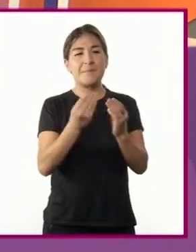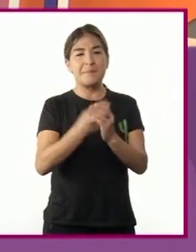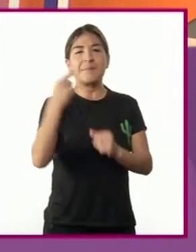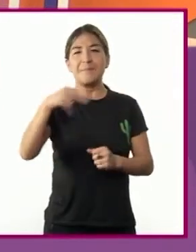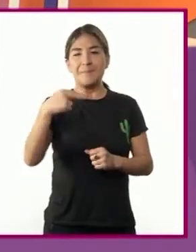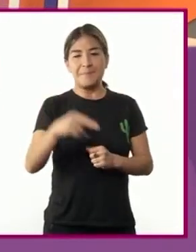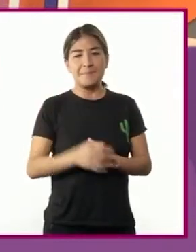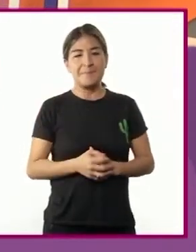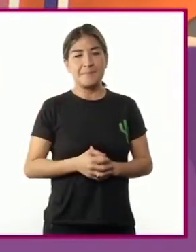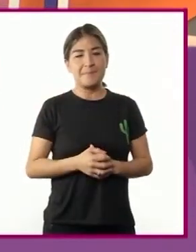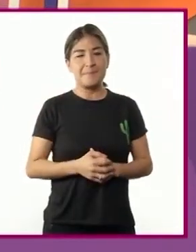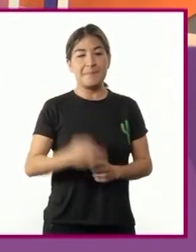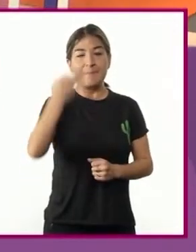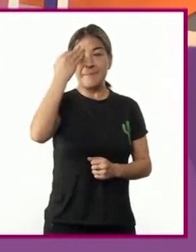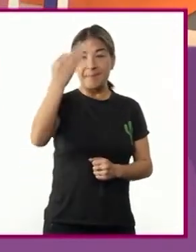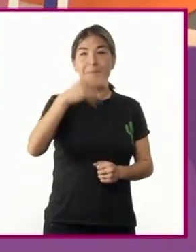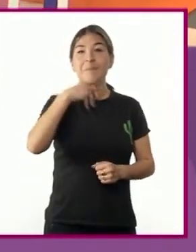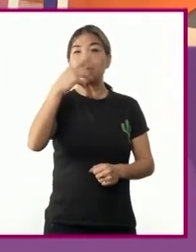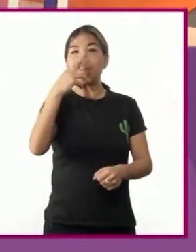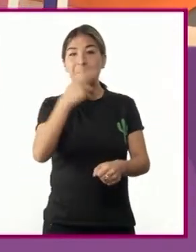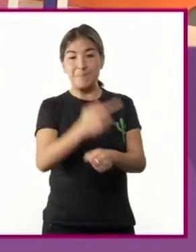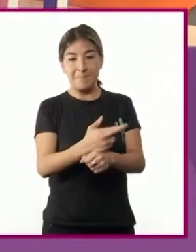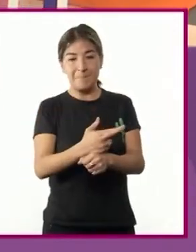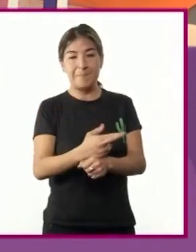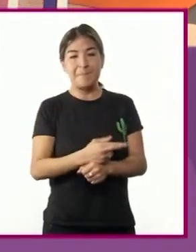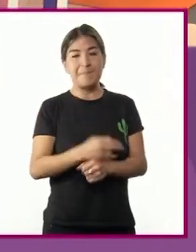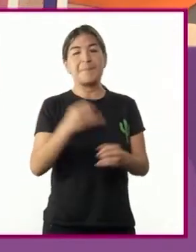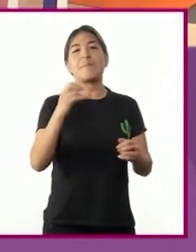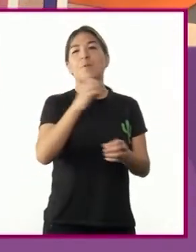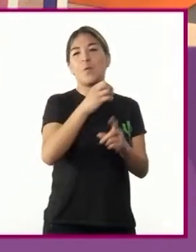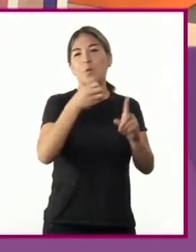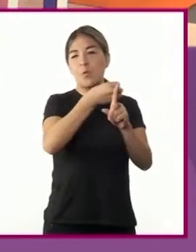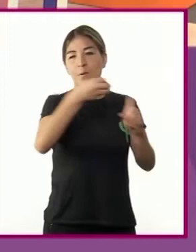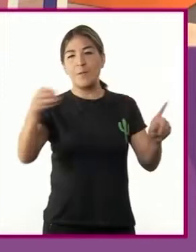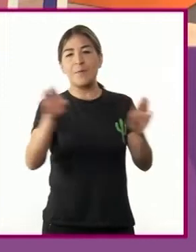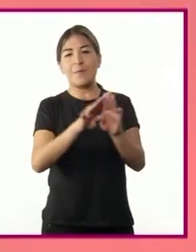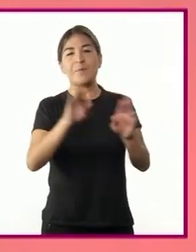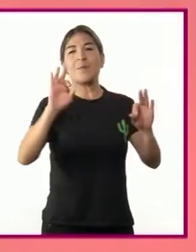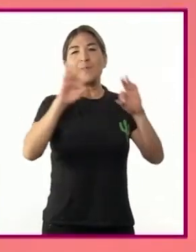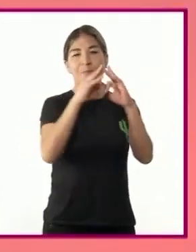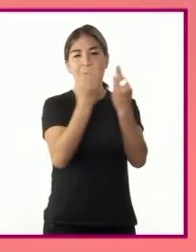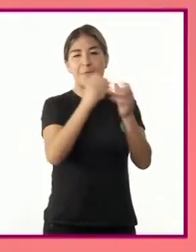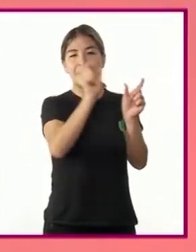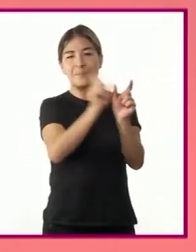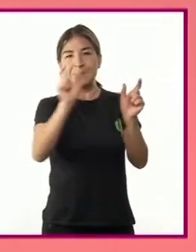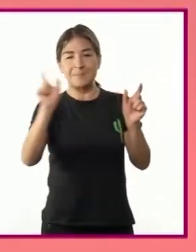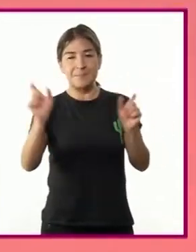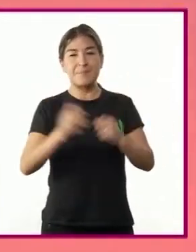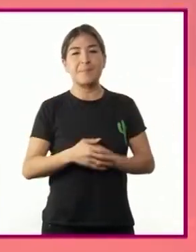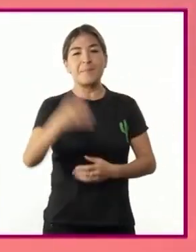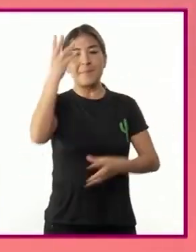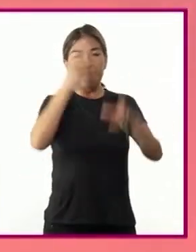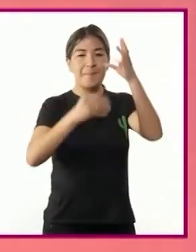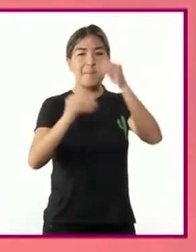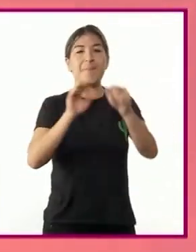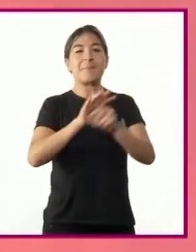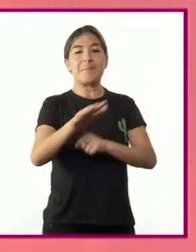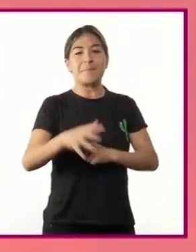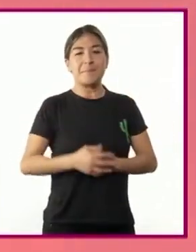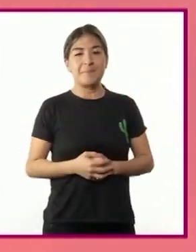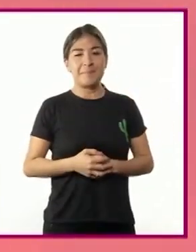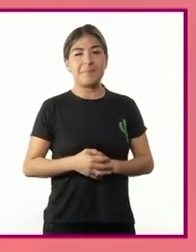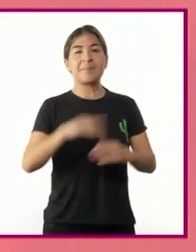titula De tiempos verbales y oraciones compuestas. El aprendizaje esperado